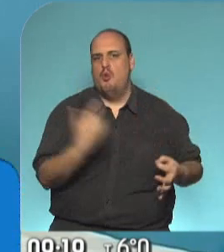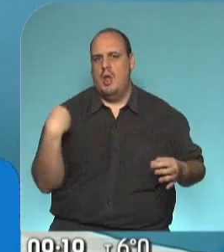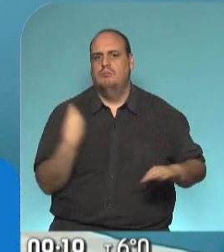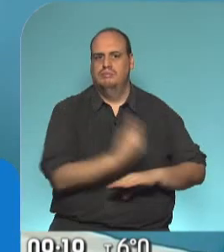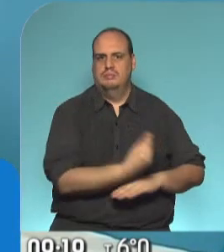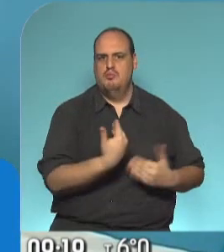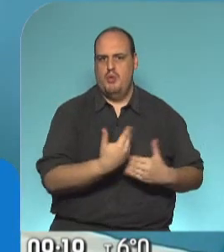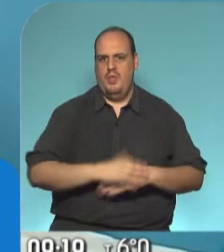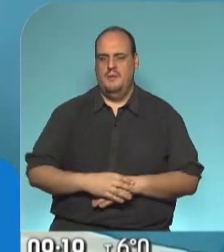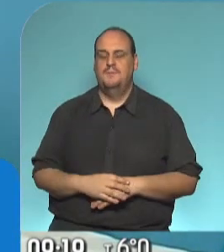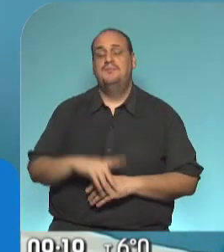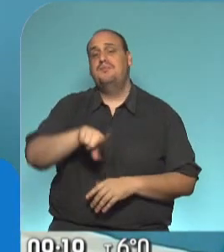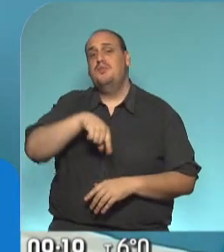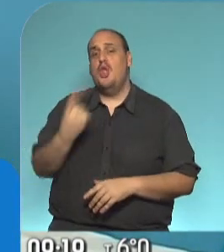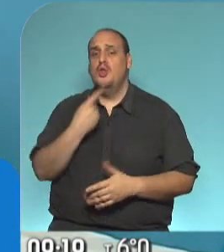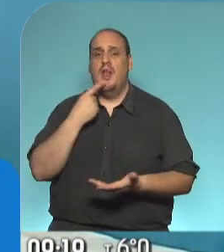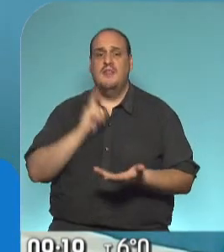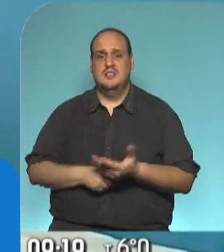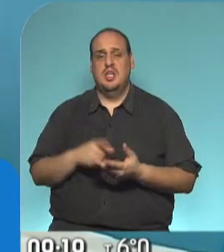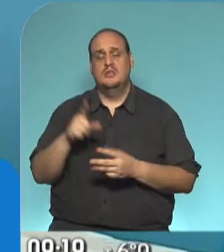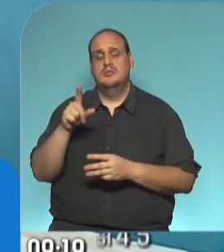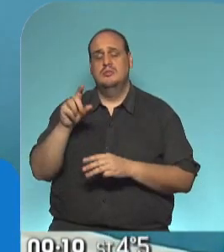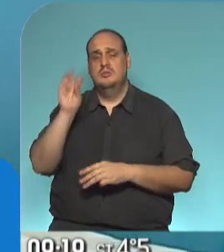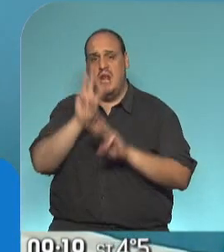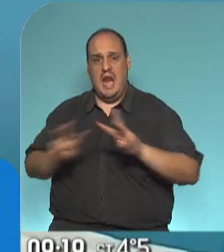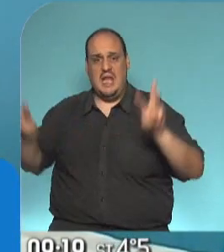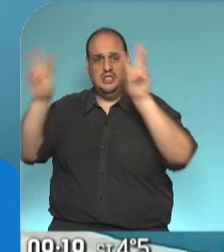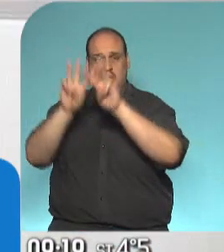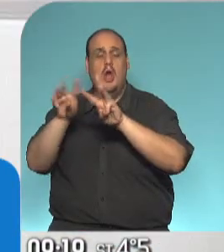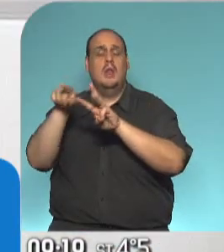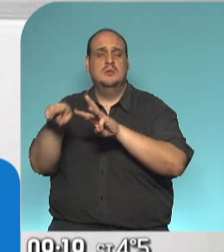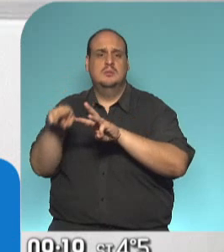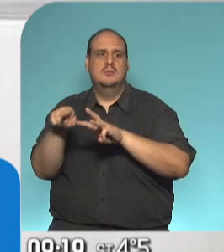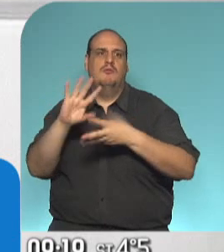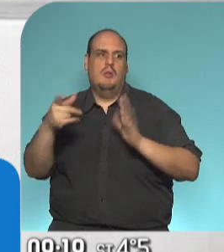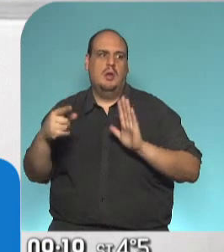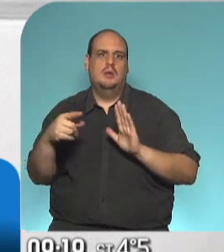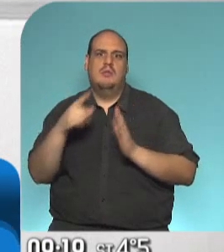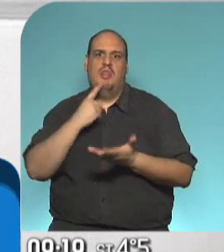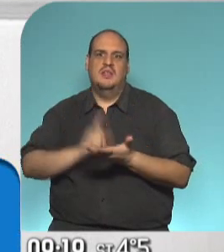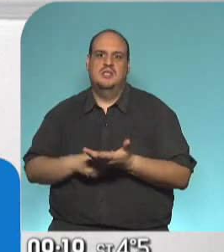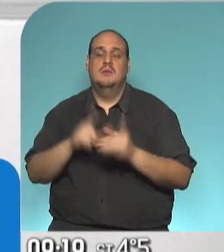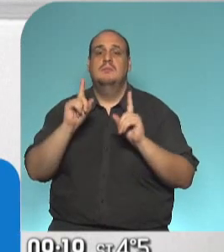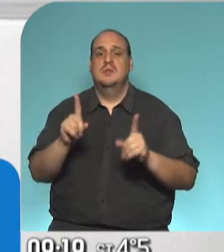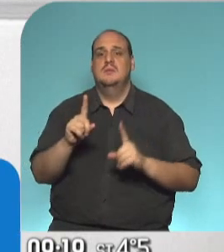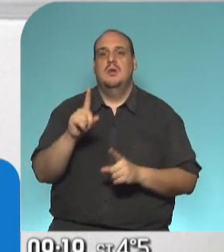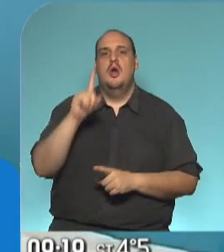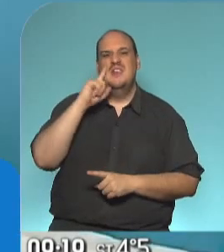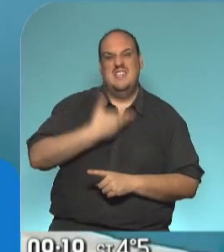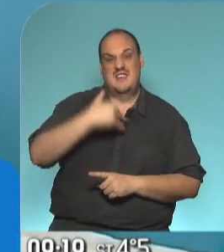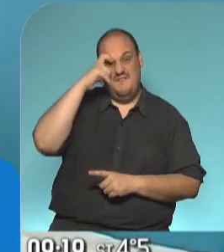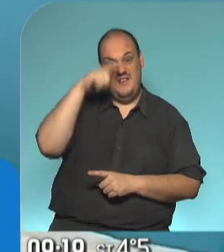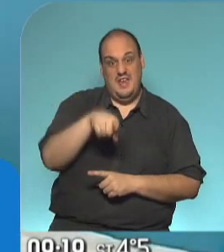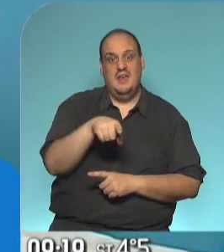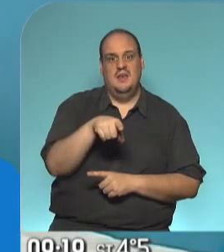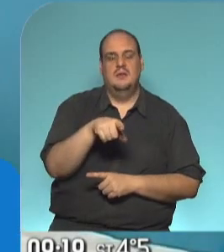Y otra de las medidas que Naciones Unidas ponderó para calificar en este ranking es que el ingreso federal de emergencia, el